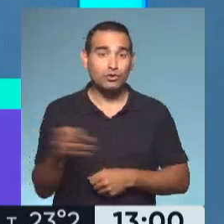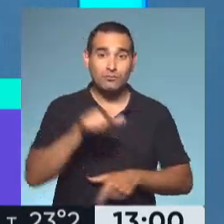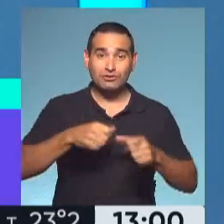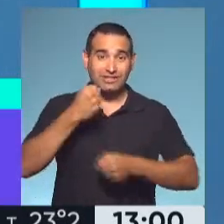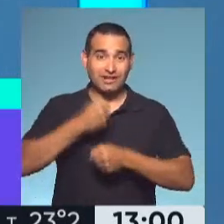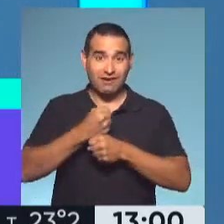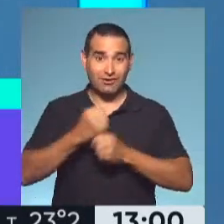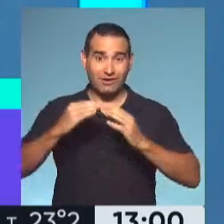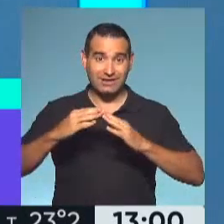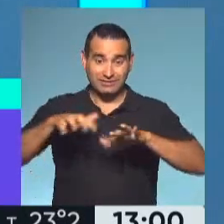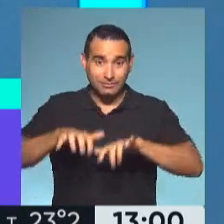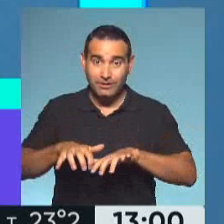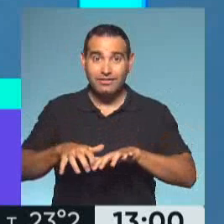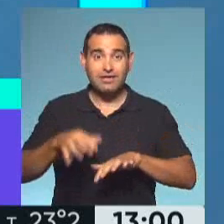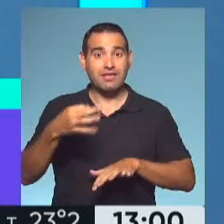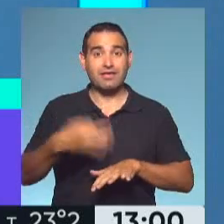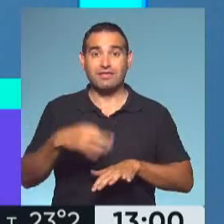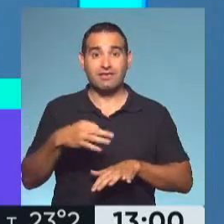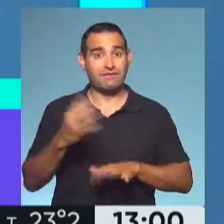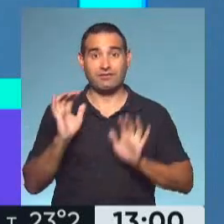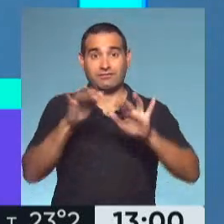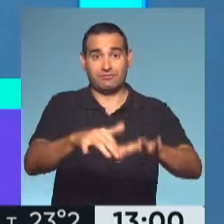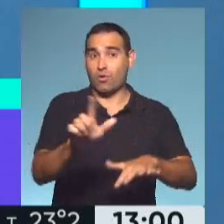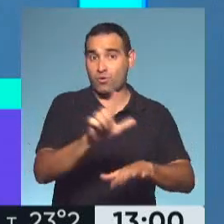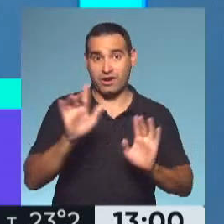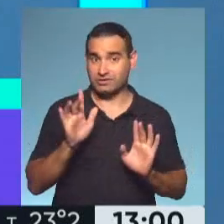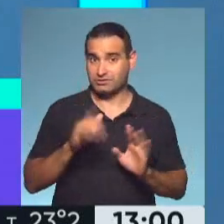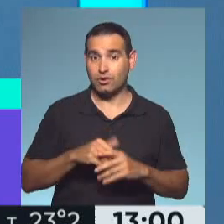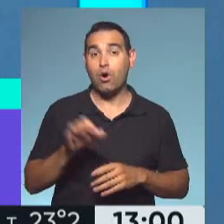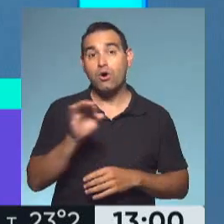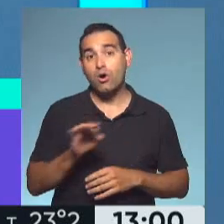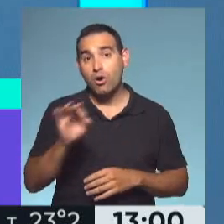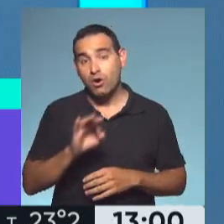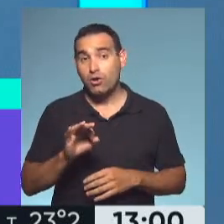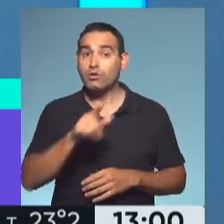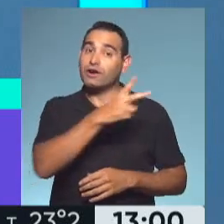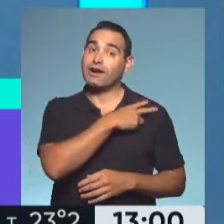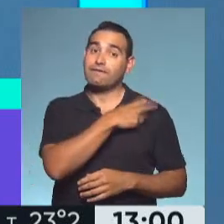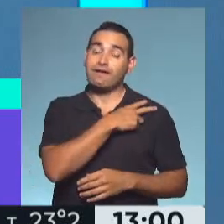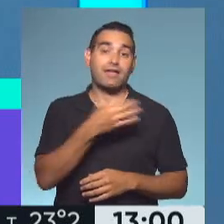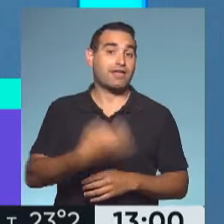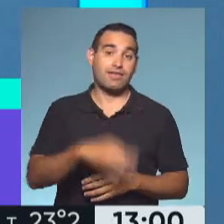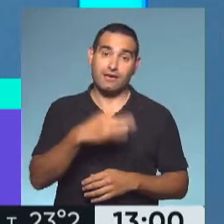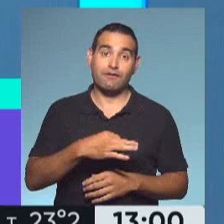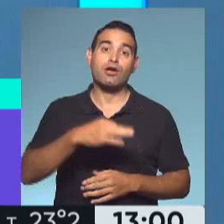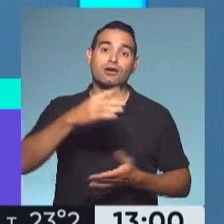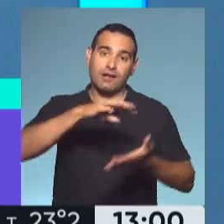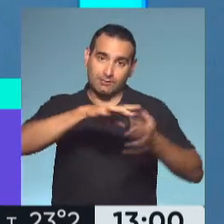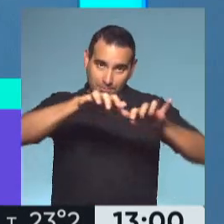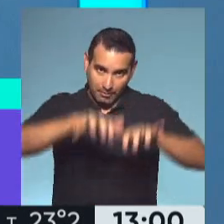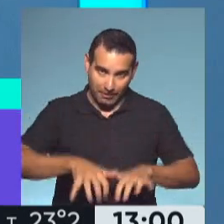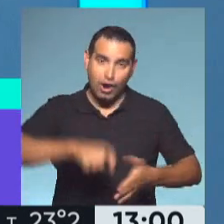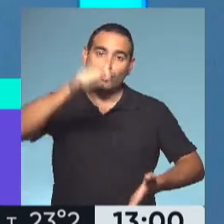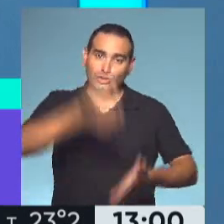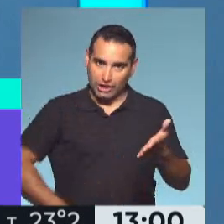teletrabajo, todos tienen que volver a la presencialidad a partir del lunes. O los empleadores hacen un contrato por escrito y